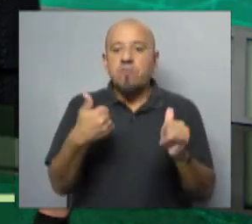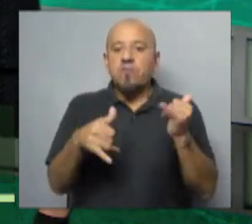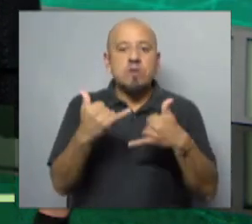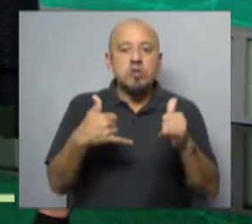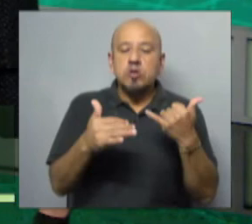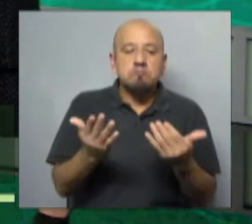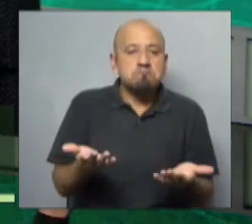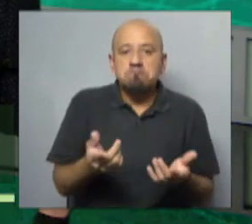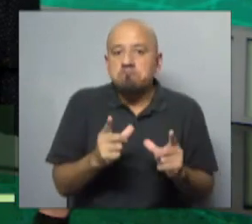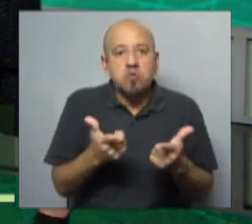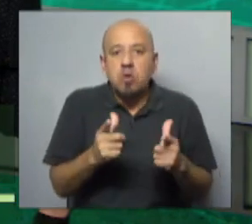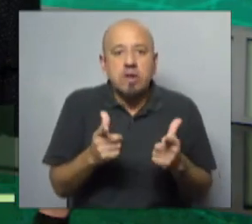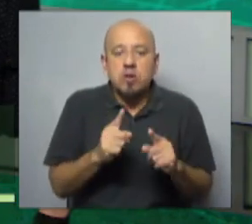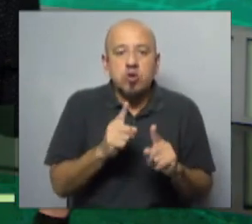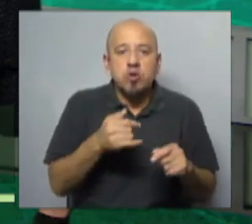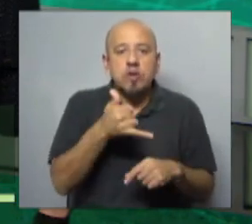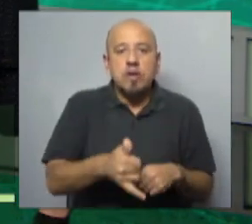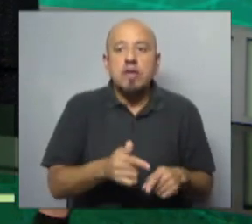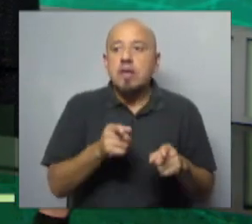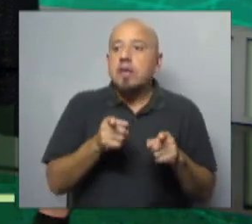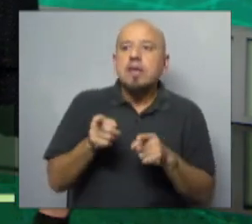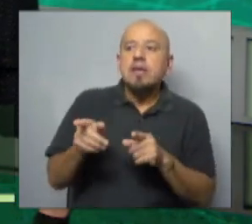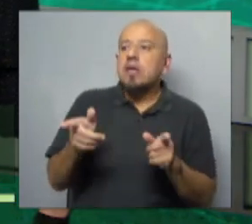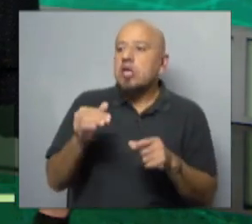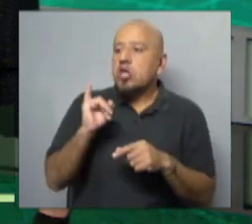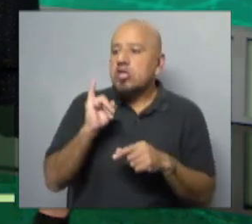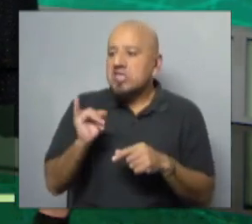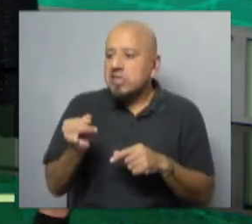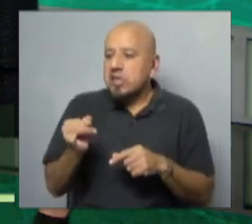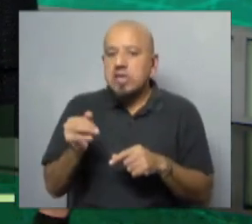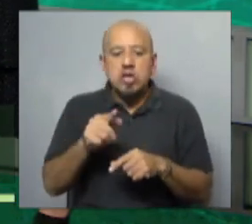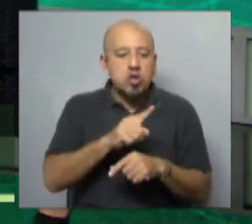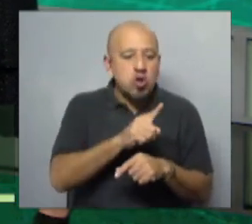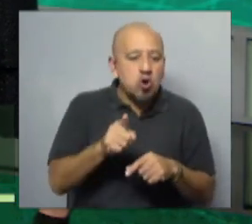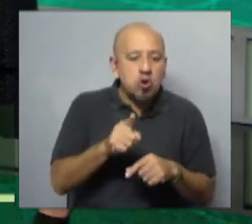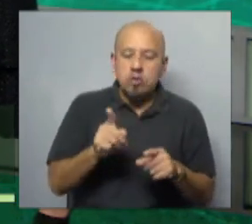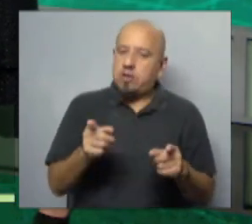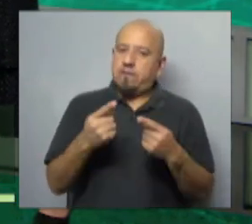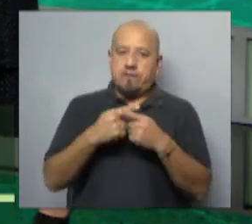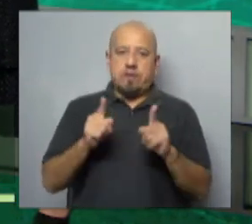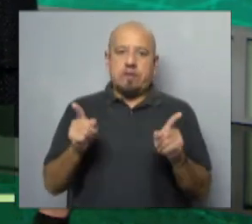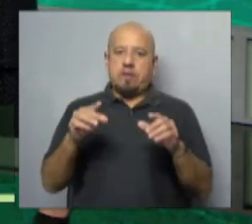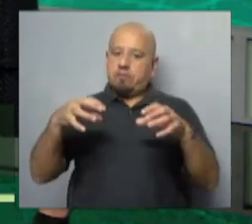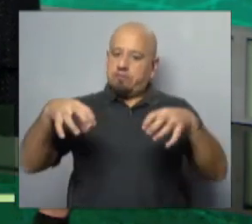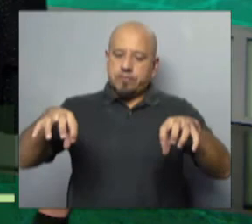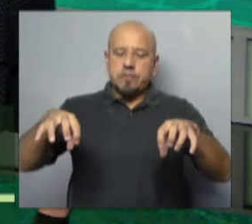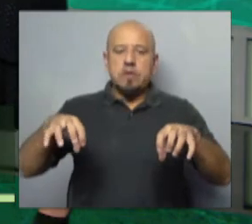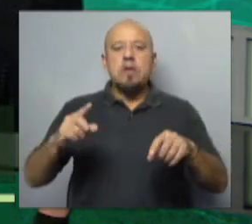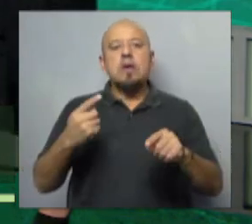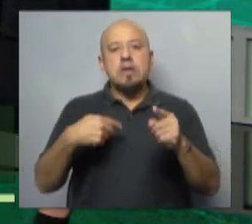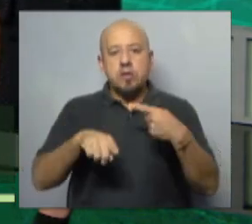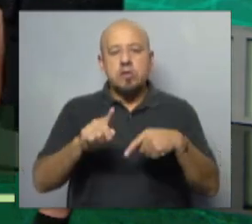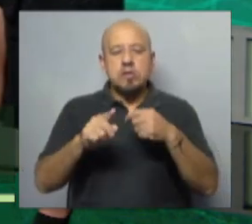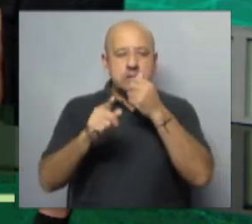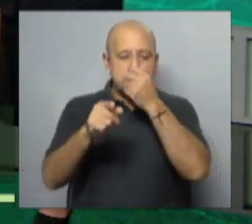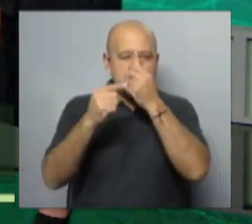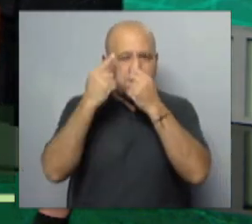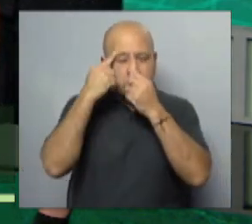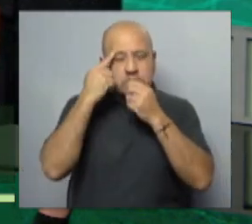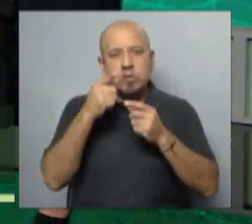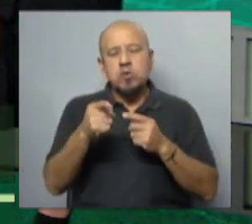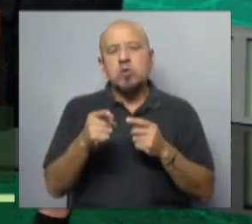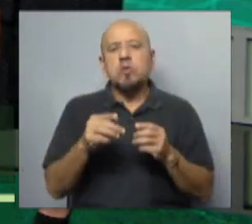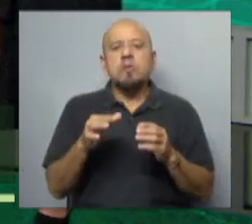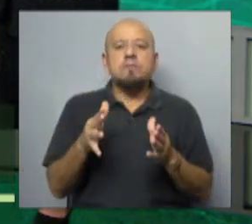no que si vemos lo que pasa con él no y lo que pasa con él si es muy marginal no entonces estamos pensando que